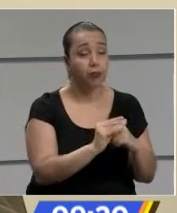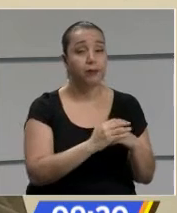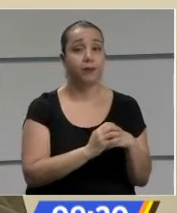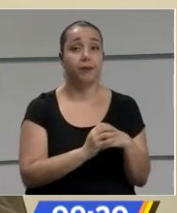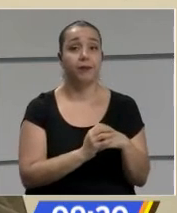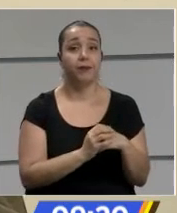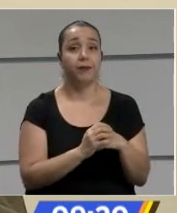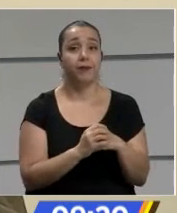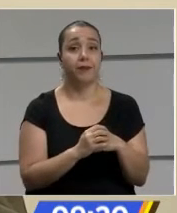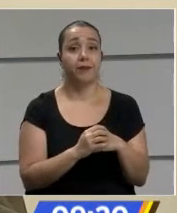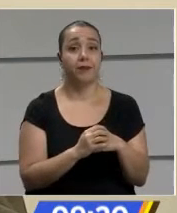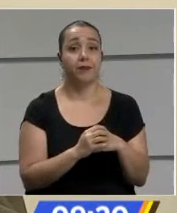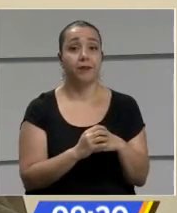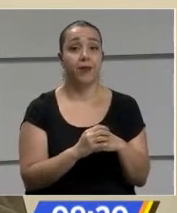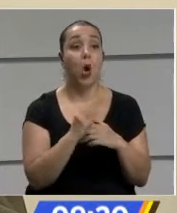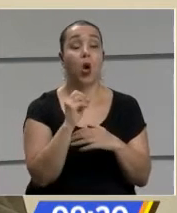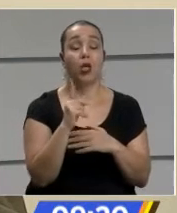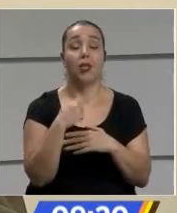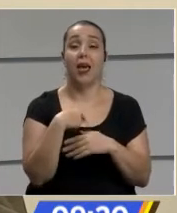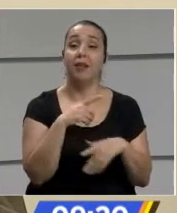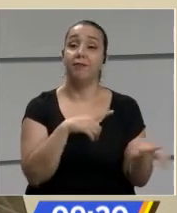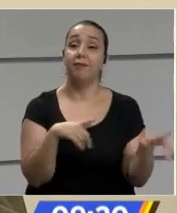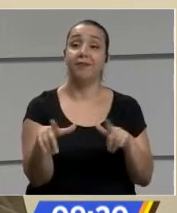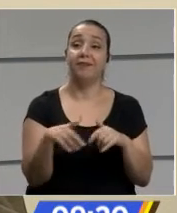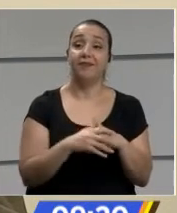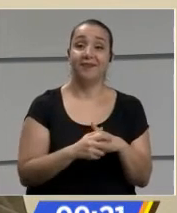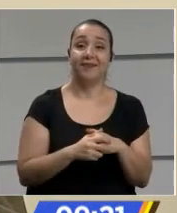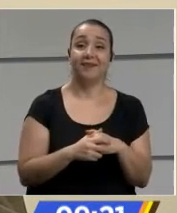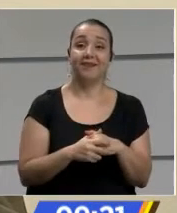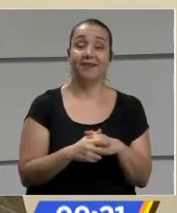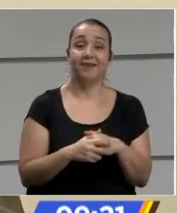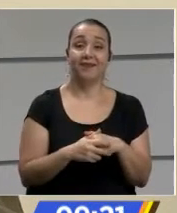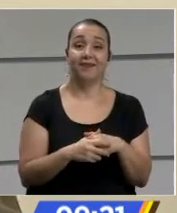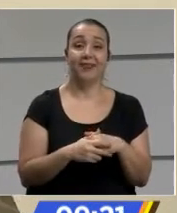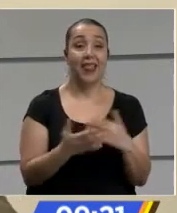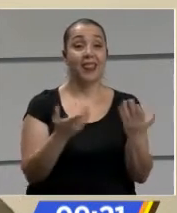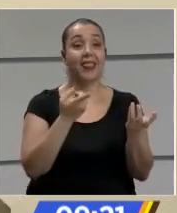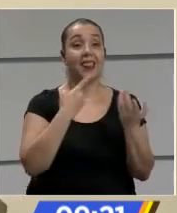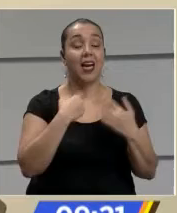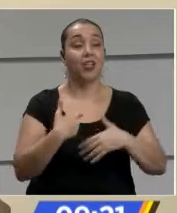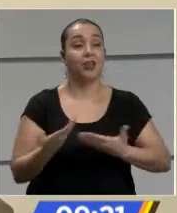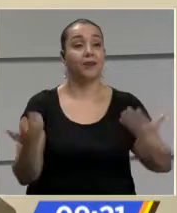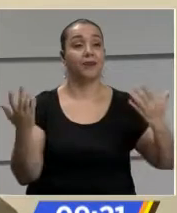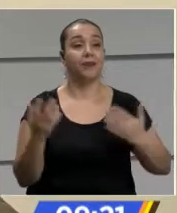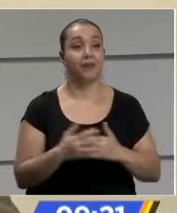televisor. Ok, listo. Ok, sí, listo. Ahora sí, Carla, díganos.